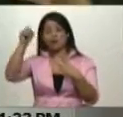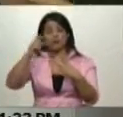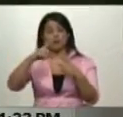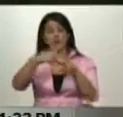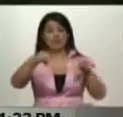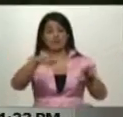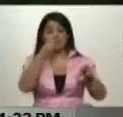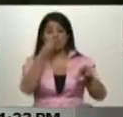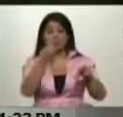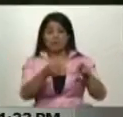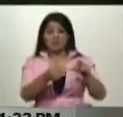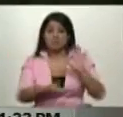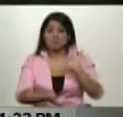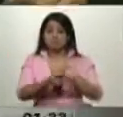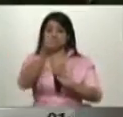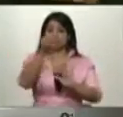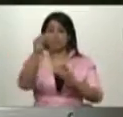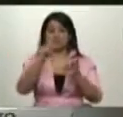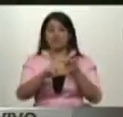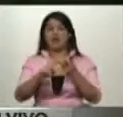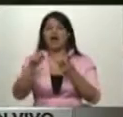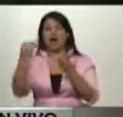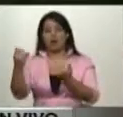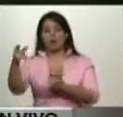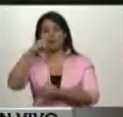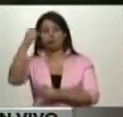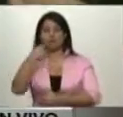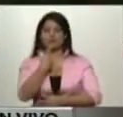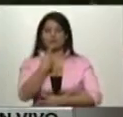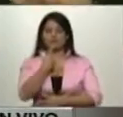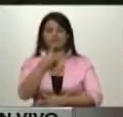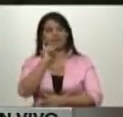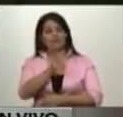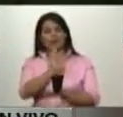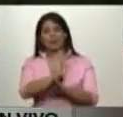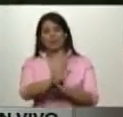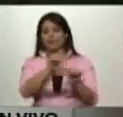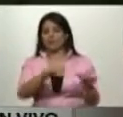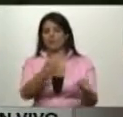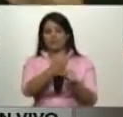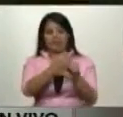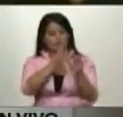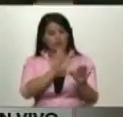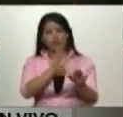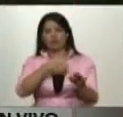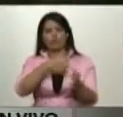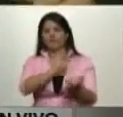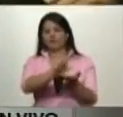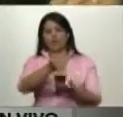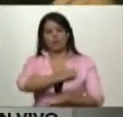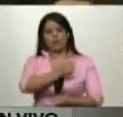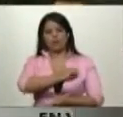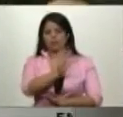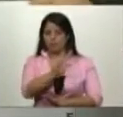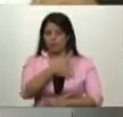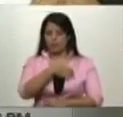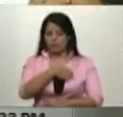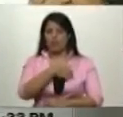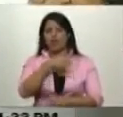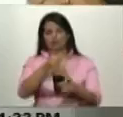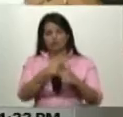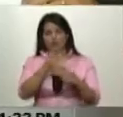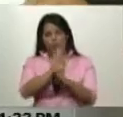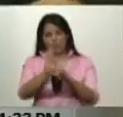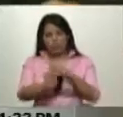ticket también, bueno, ahora protege, él como presidente trabajador, él como presidente obrero, va a seguir protegiendo a su